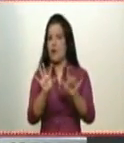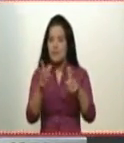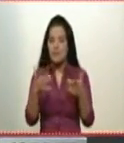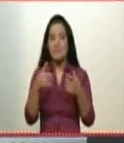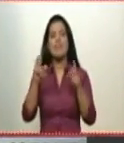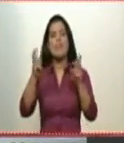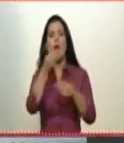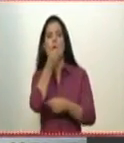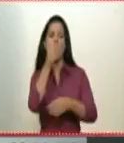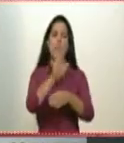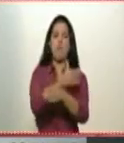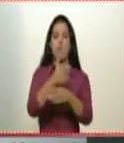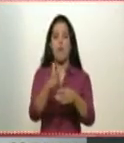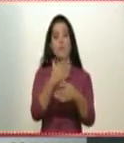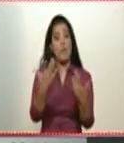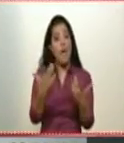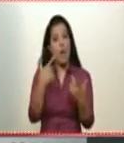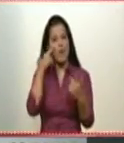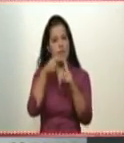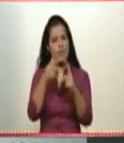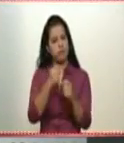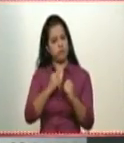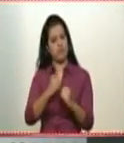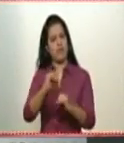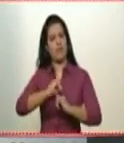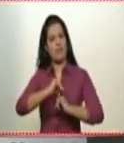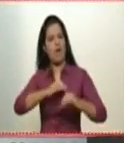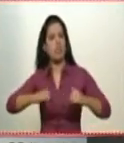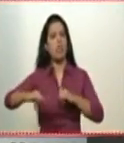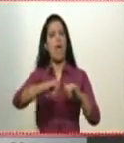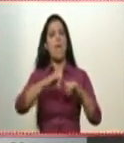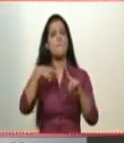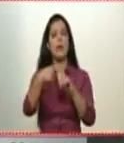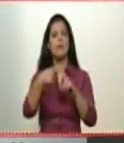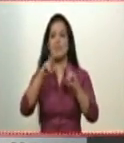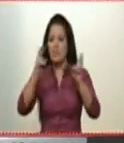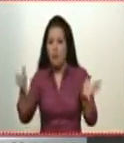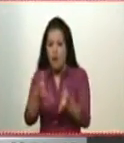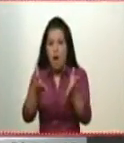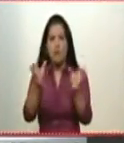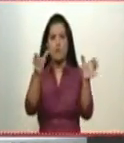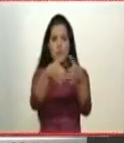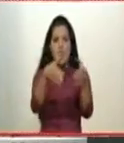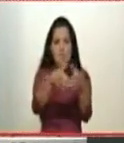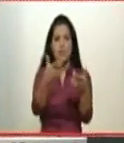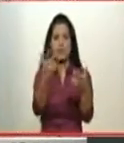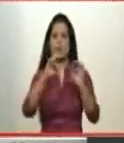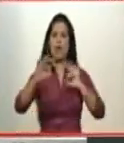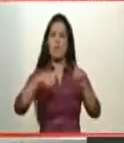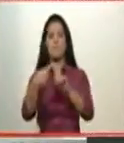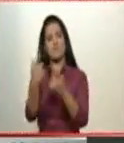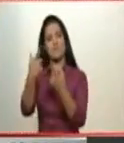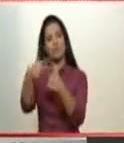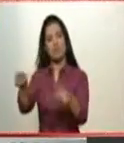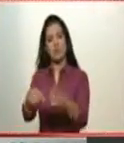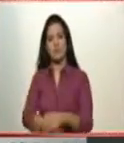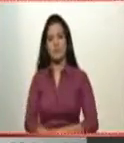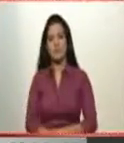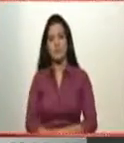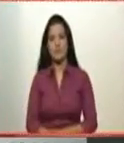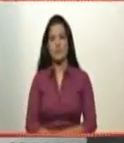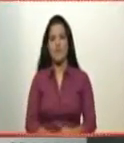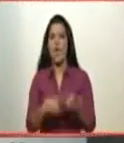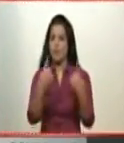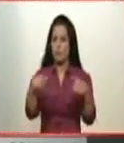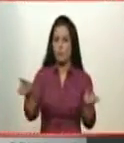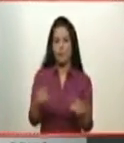tiene como objetivo fortalecer la identidad nacional y dignificar al sector de las artes escénicas y musicales. El ritmo caribeño tomó la tarima